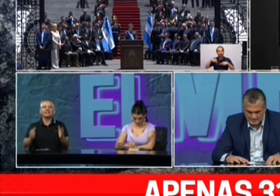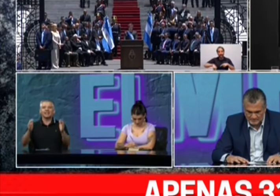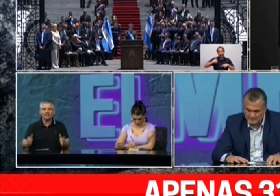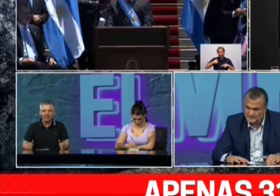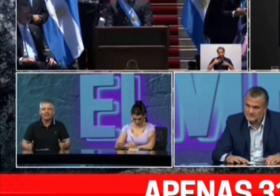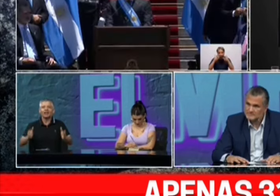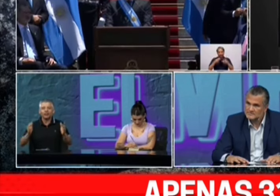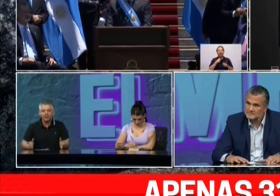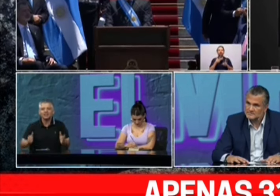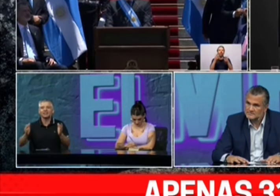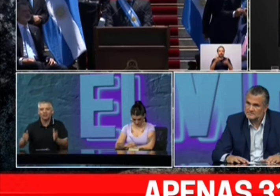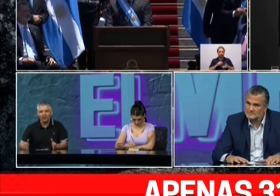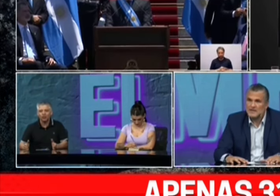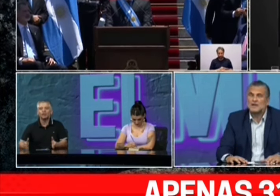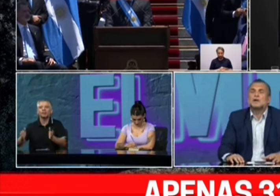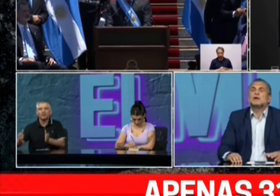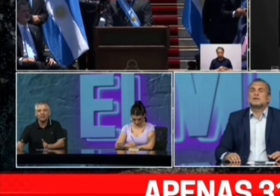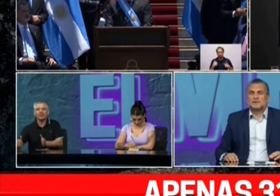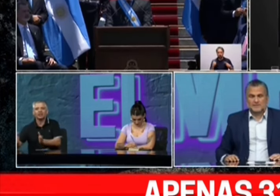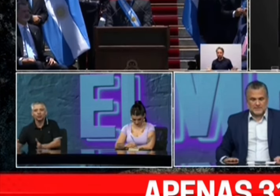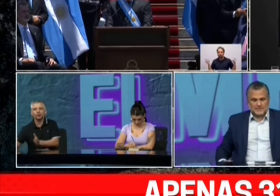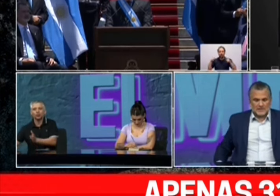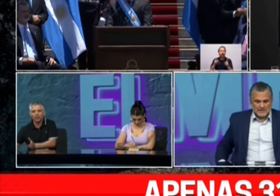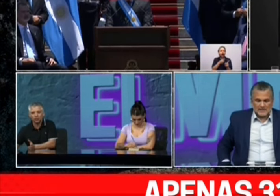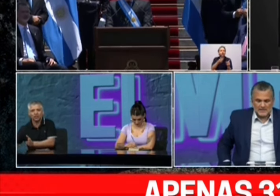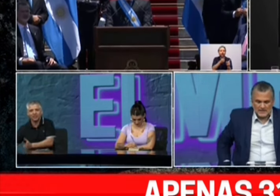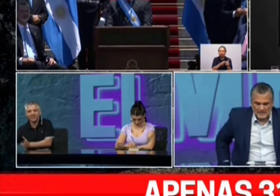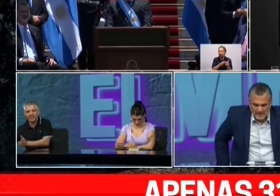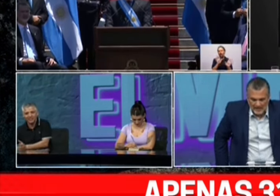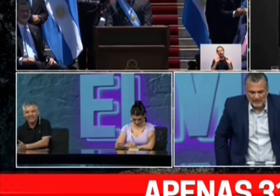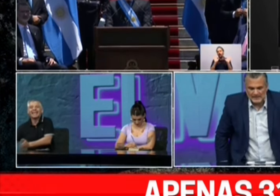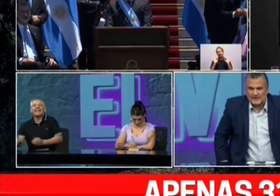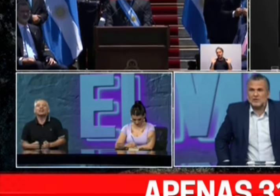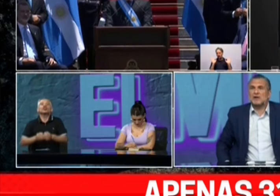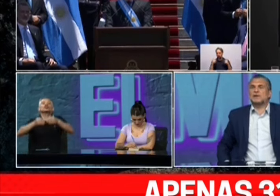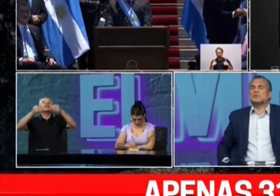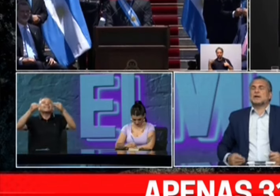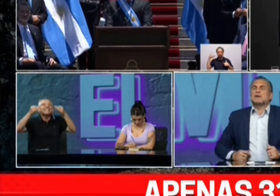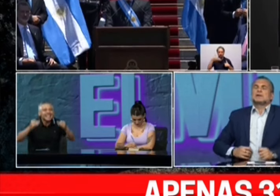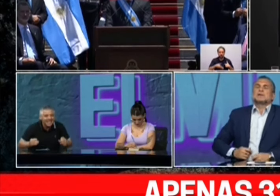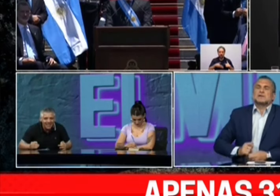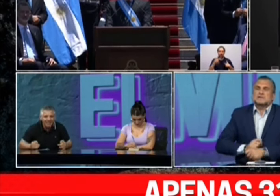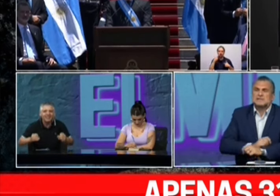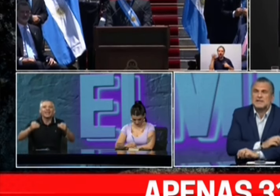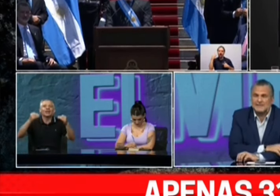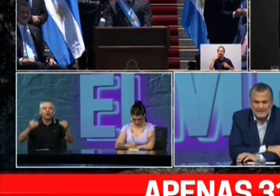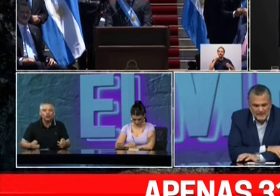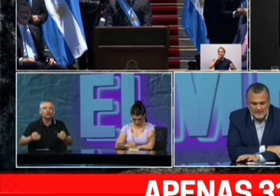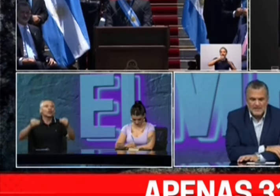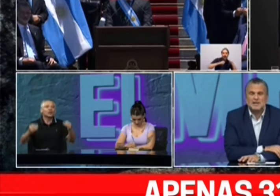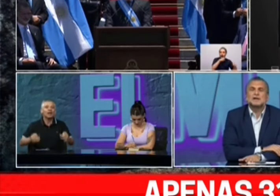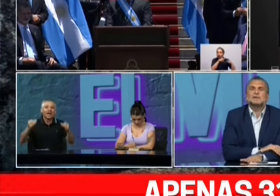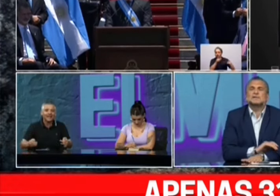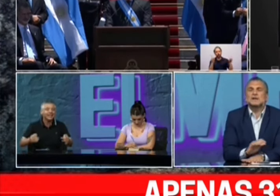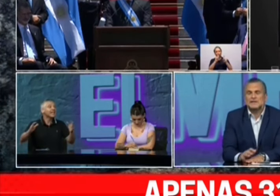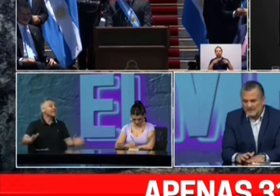y que es en realidad la fuerza de trabajo que permite a estos muchachos enriquecerse. Ahora te agrego ellos una pregunta. Quieren que el